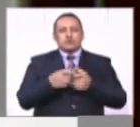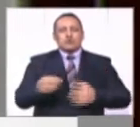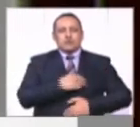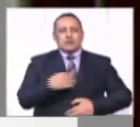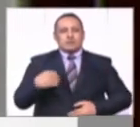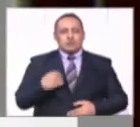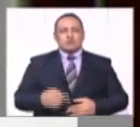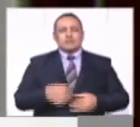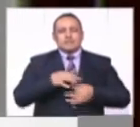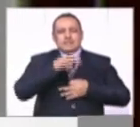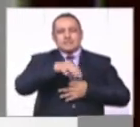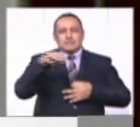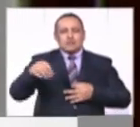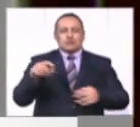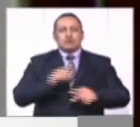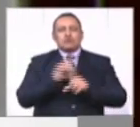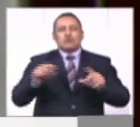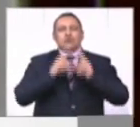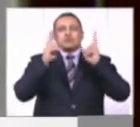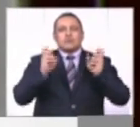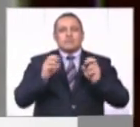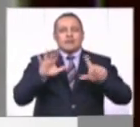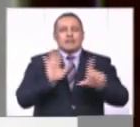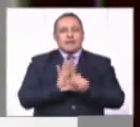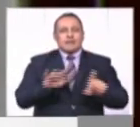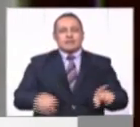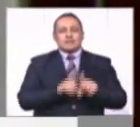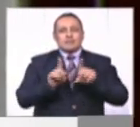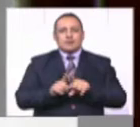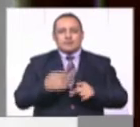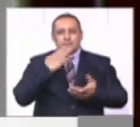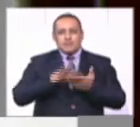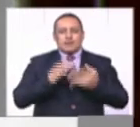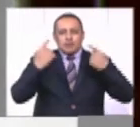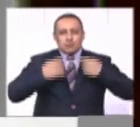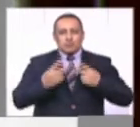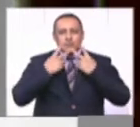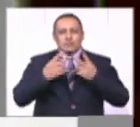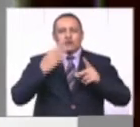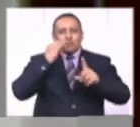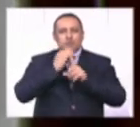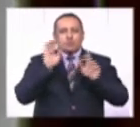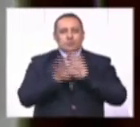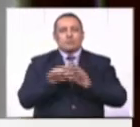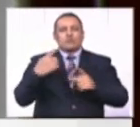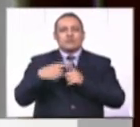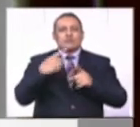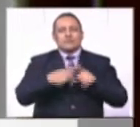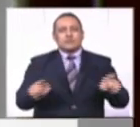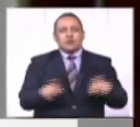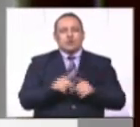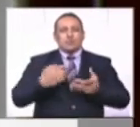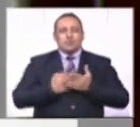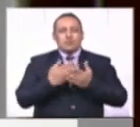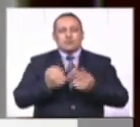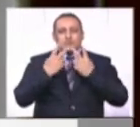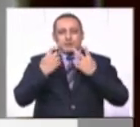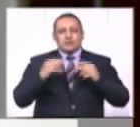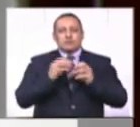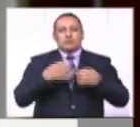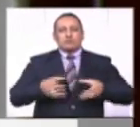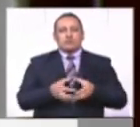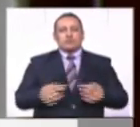ministros descentralizados sin marco constitucional ilegal y con finalidades y objetivos distintos a los previstos a dicho